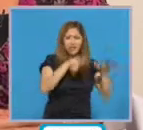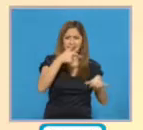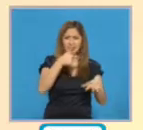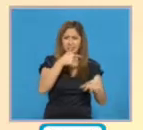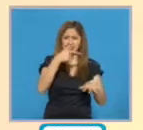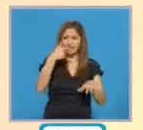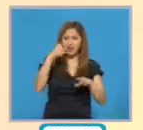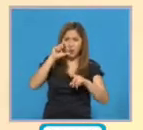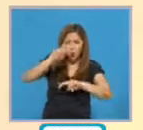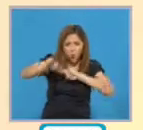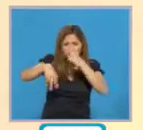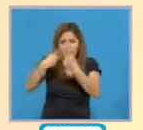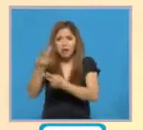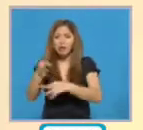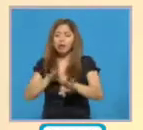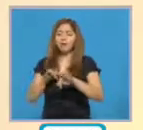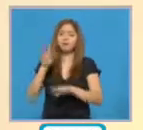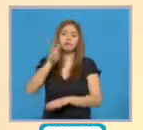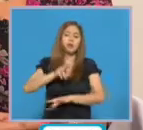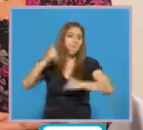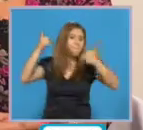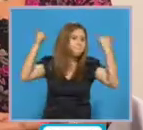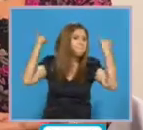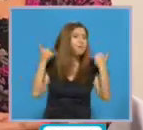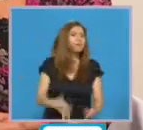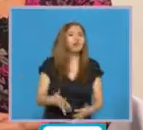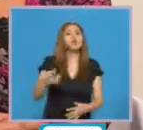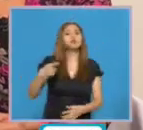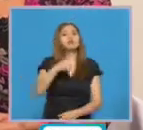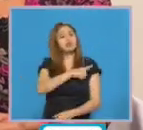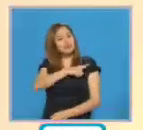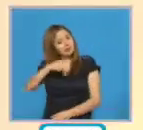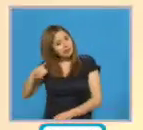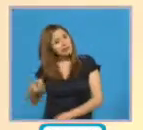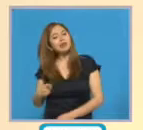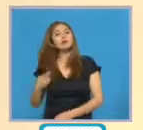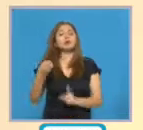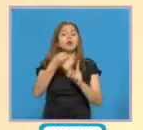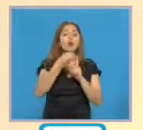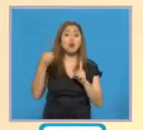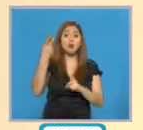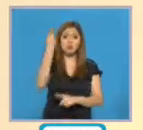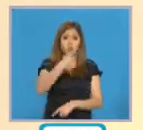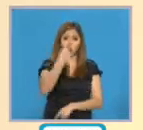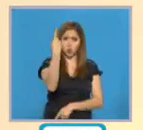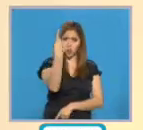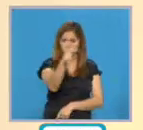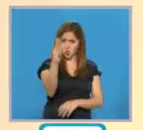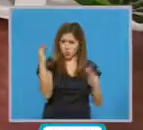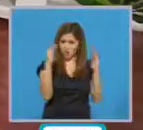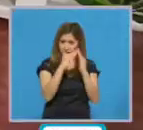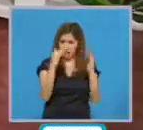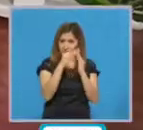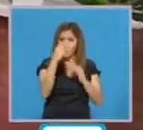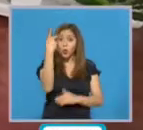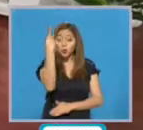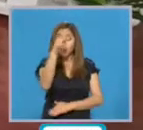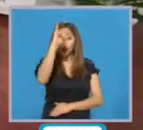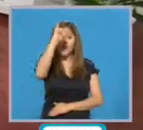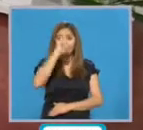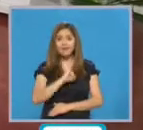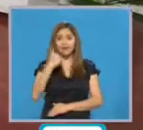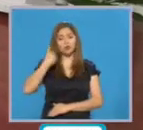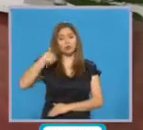común nos cuesta trabajo, ¿no? Y es algo que le tenemos que meter a ahínco, estando solo en tu casa como tu propio jefe, es